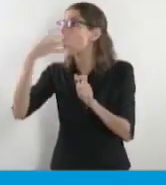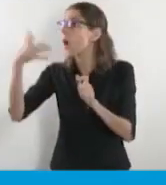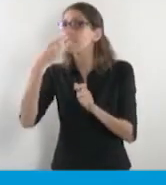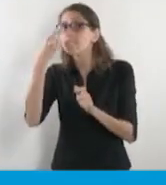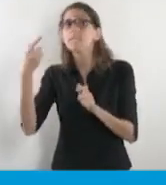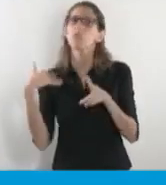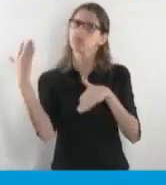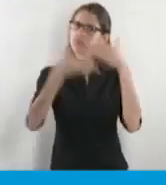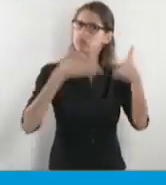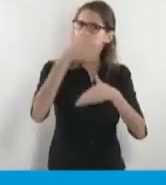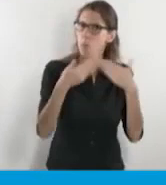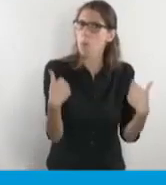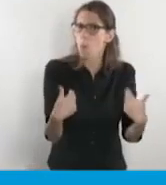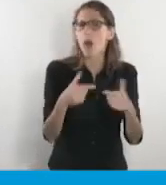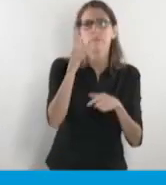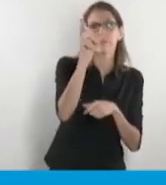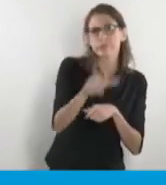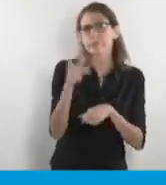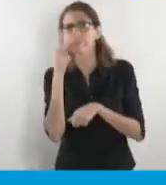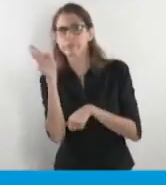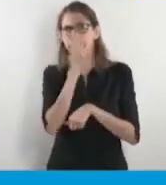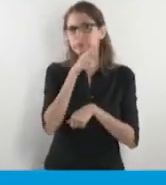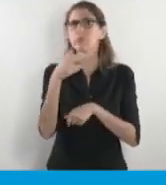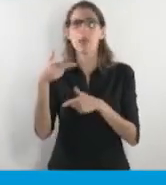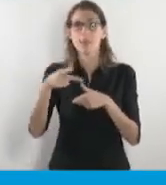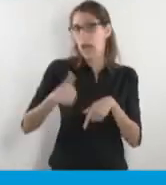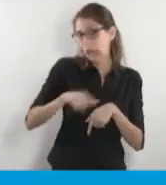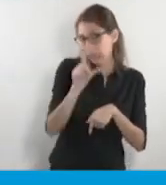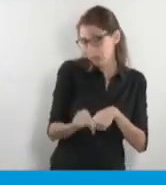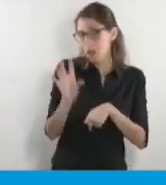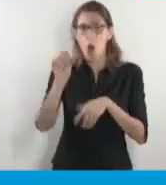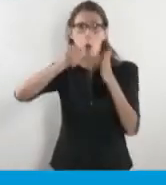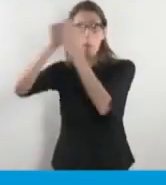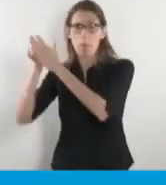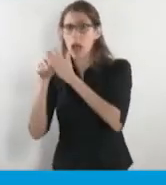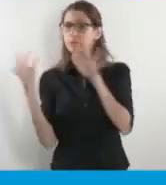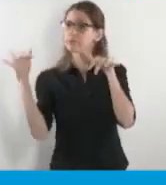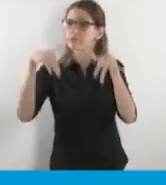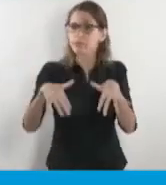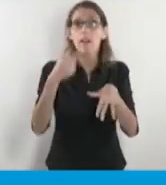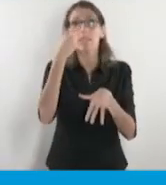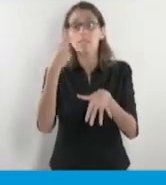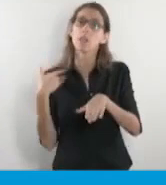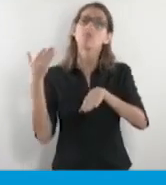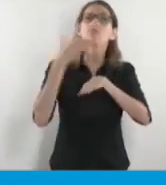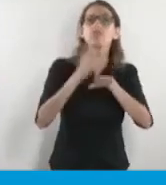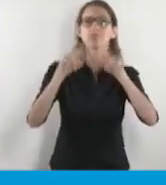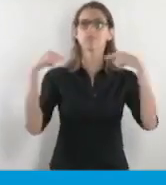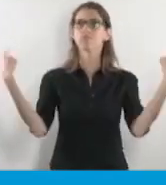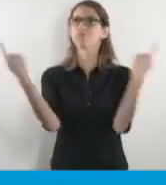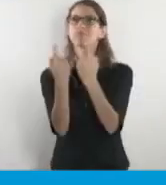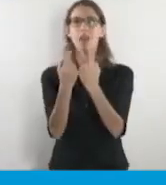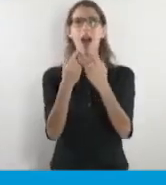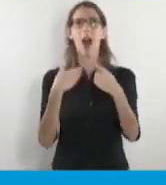ciudadanos y ciudadanas argentinas y del mundo que pueden venir a hacer uso de la sala pública y hay toda una